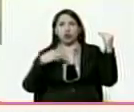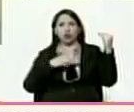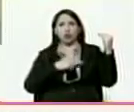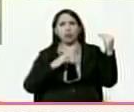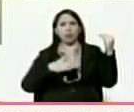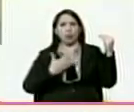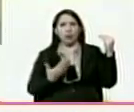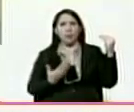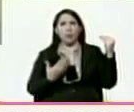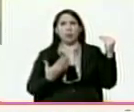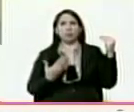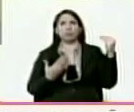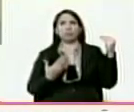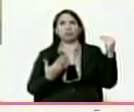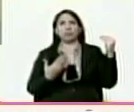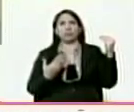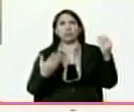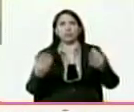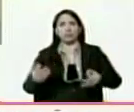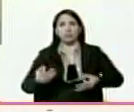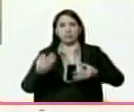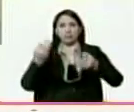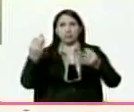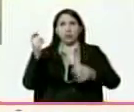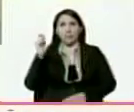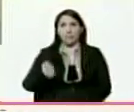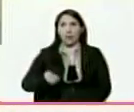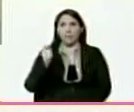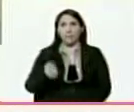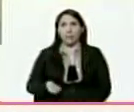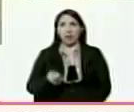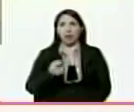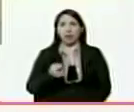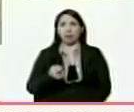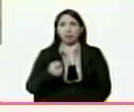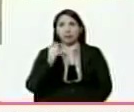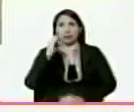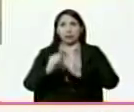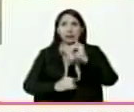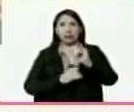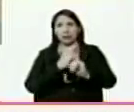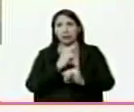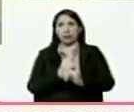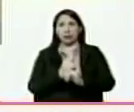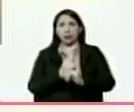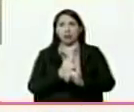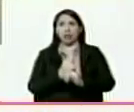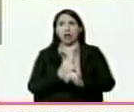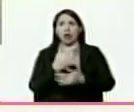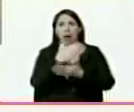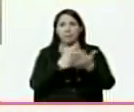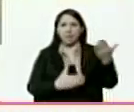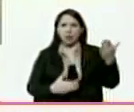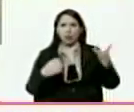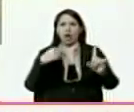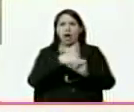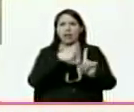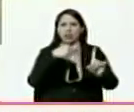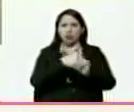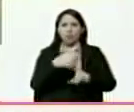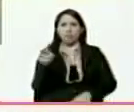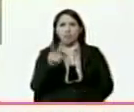presentarle a la Corte Penal Internacional, a la Fiscalía, un capítulo también de la agresión a Venezuela desde el punto de vista